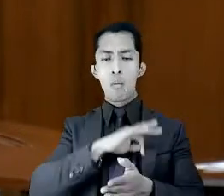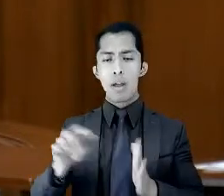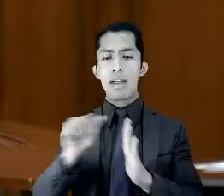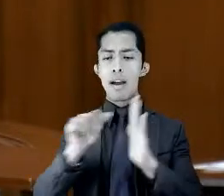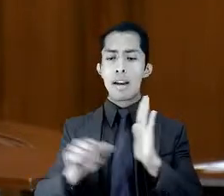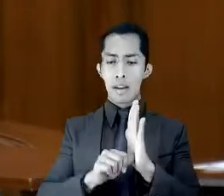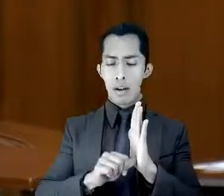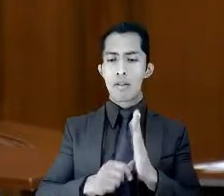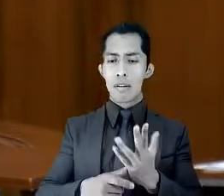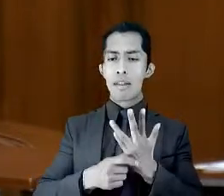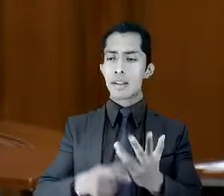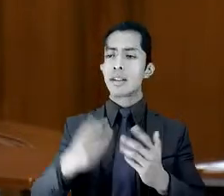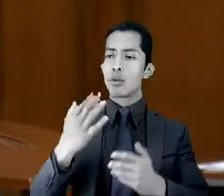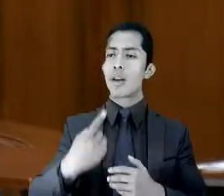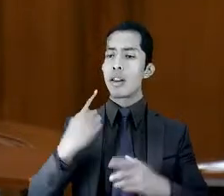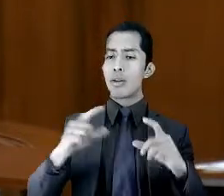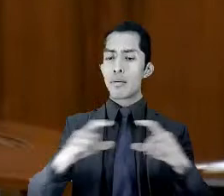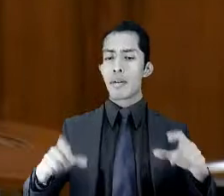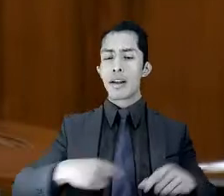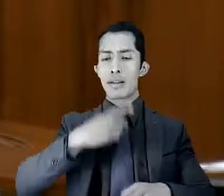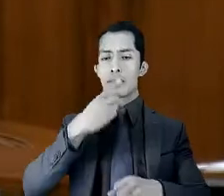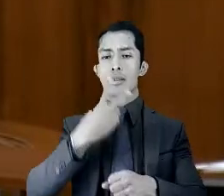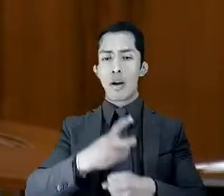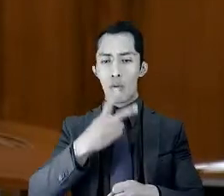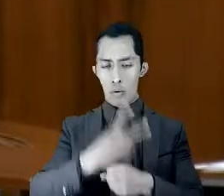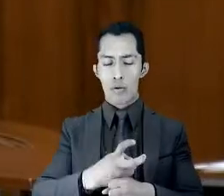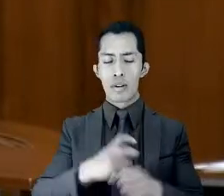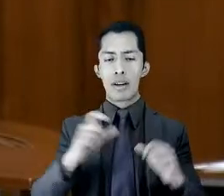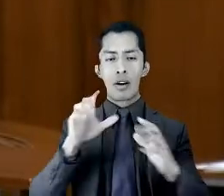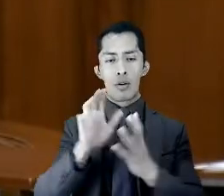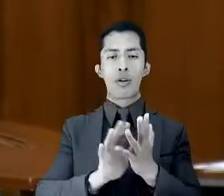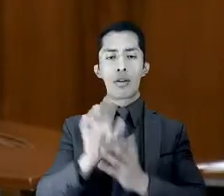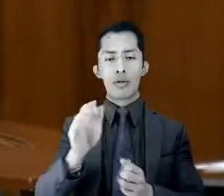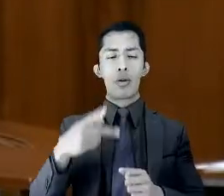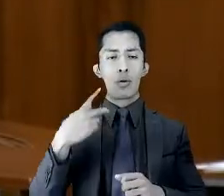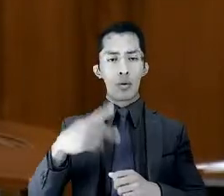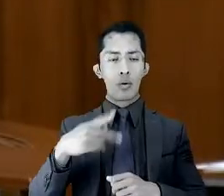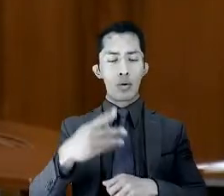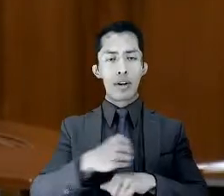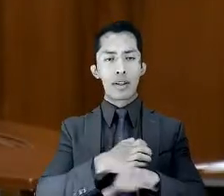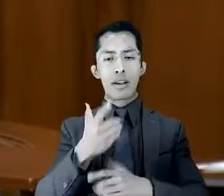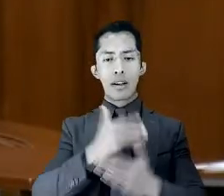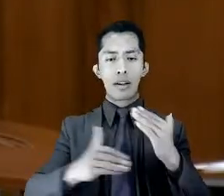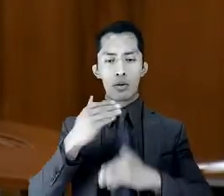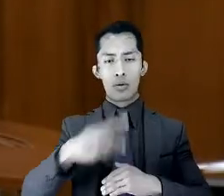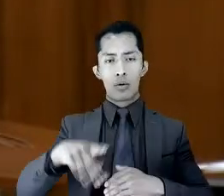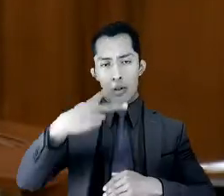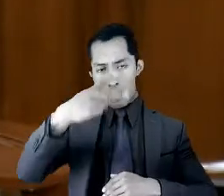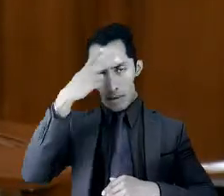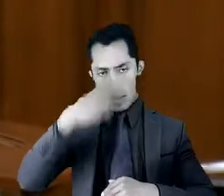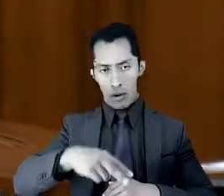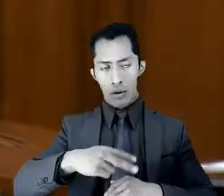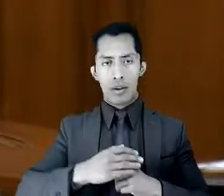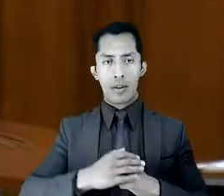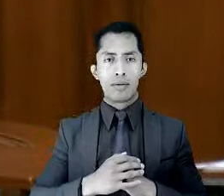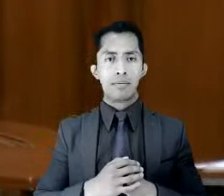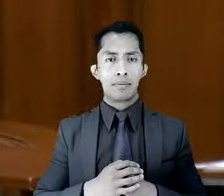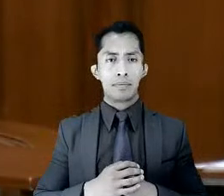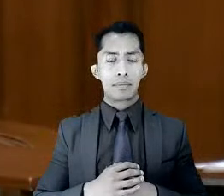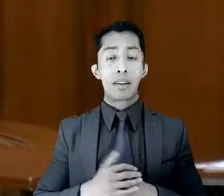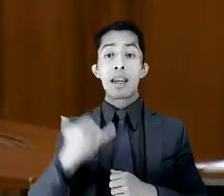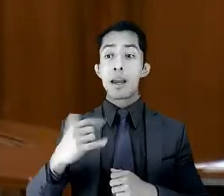artículos 51, fracción 2 de la Constitución Política del Estado Libre y Soberano de México